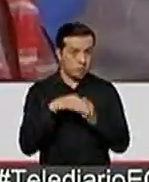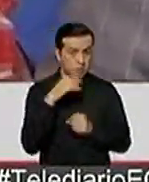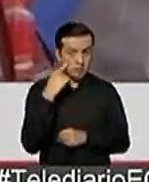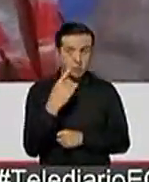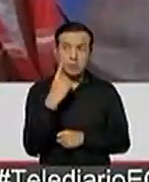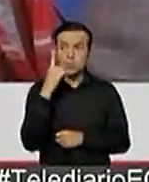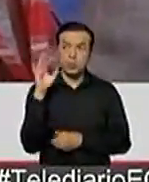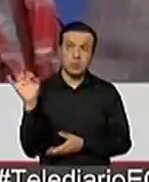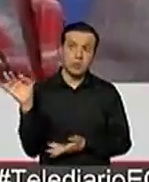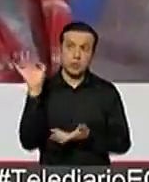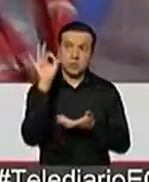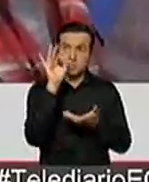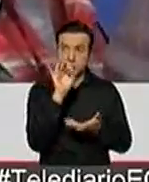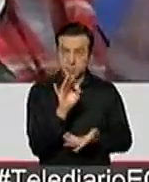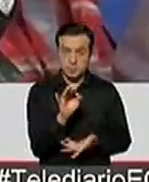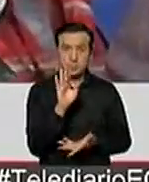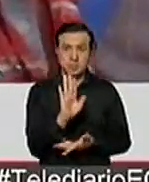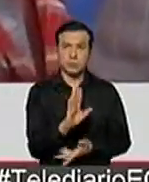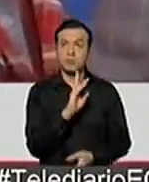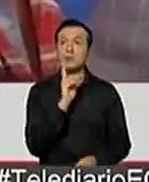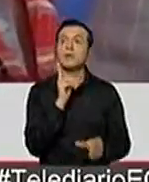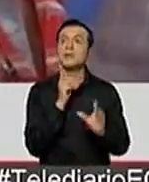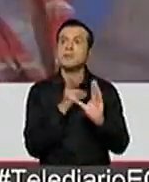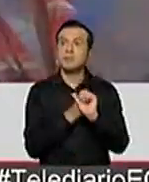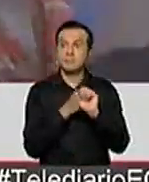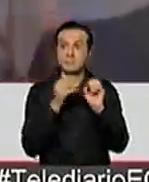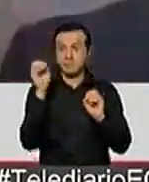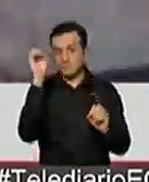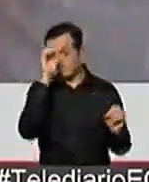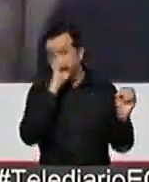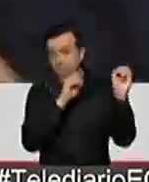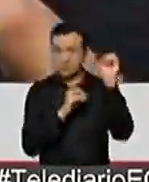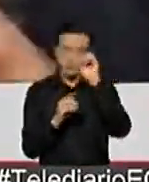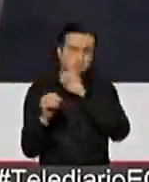Hubo un delegado que participó como observador. No,